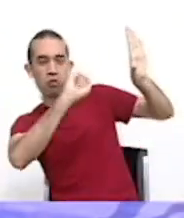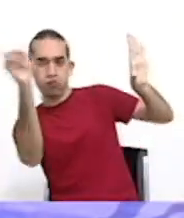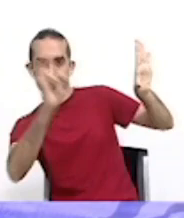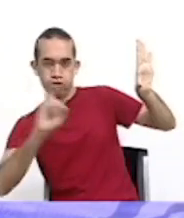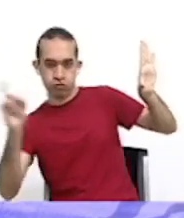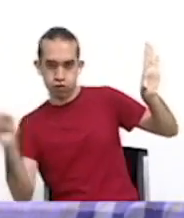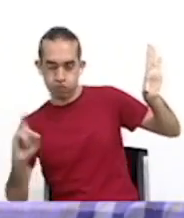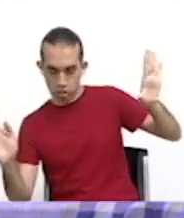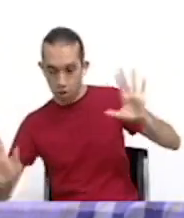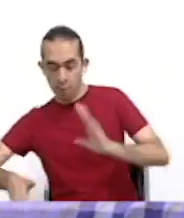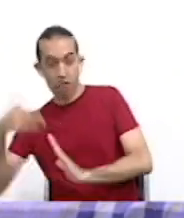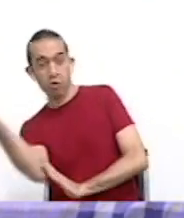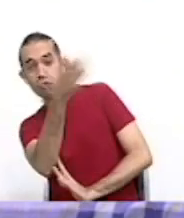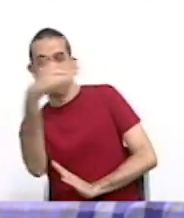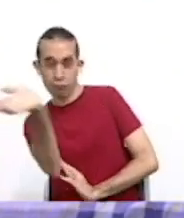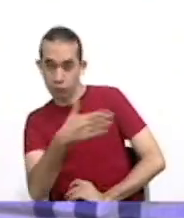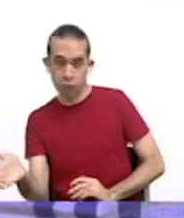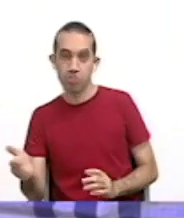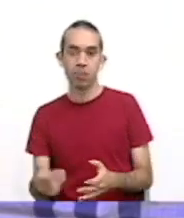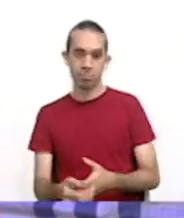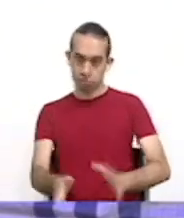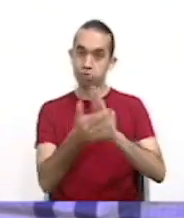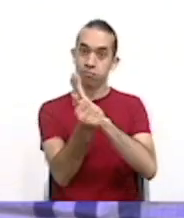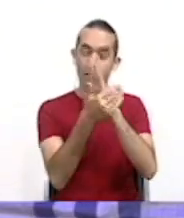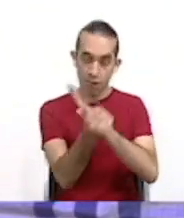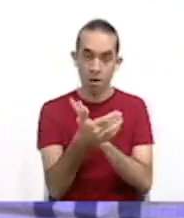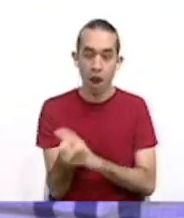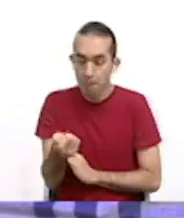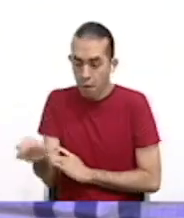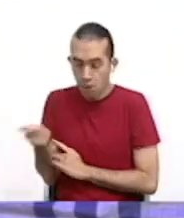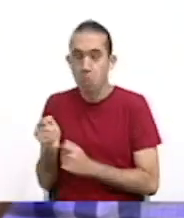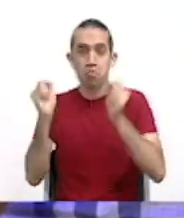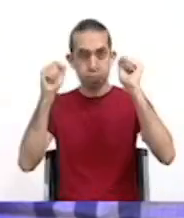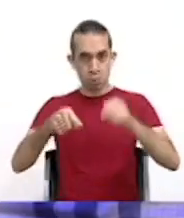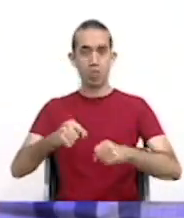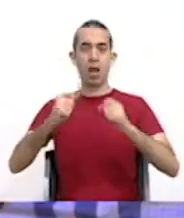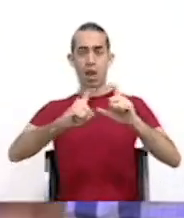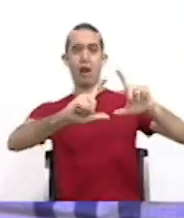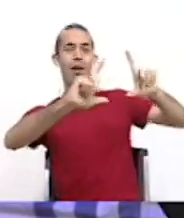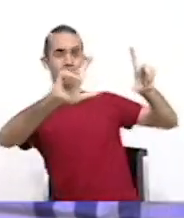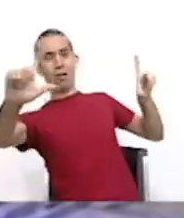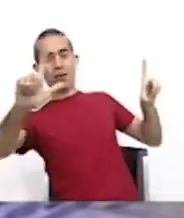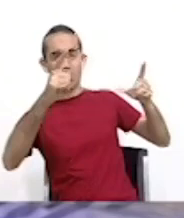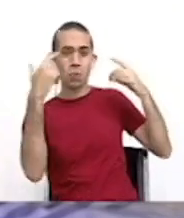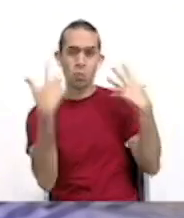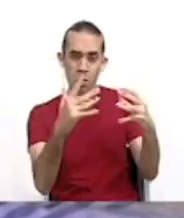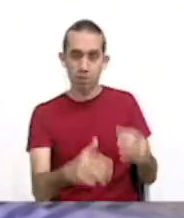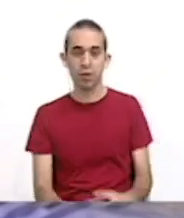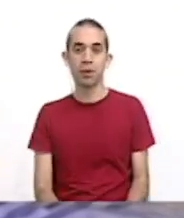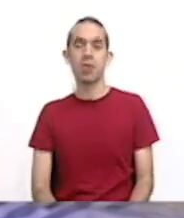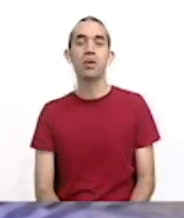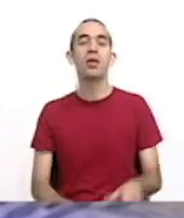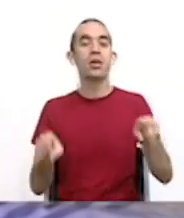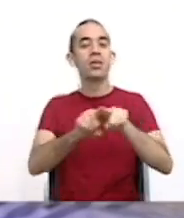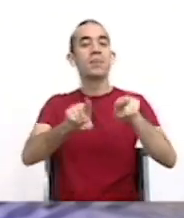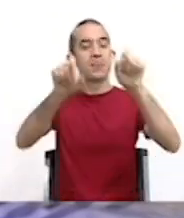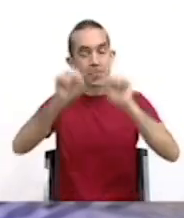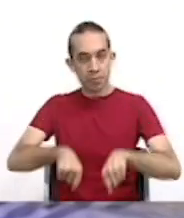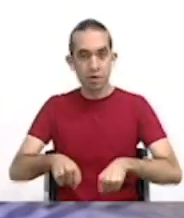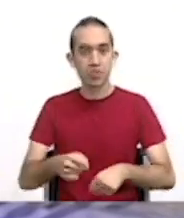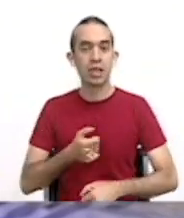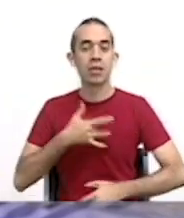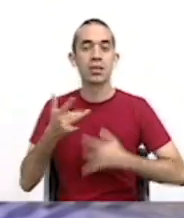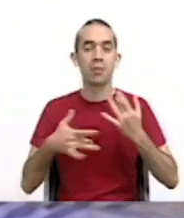tarros de pintura. Son súper talentosos porque con poco hacen cosas grandes e increíbles. Podemos expresar nuestros